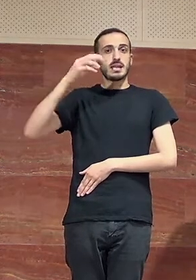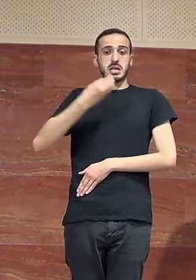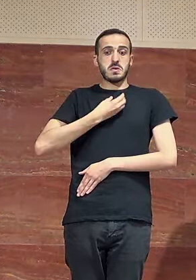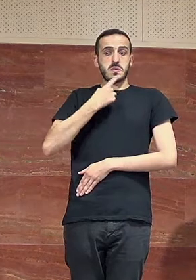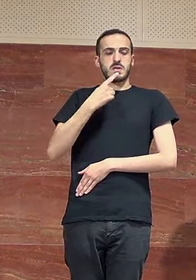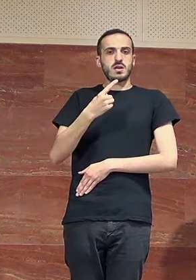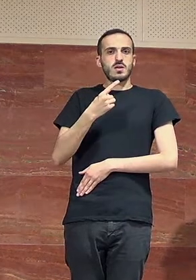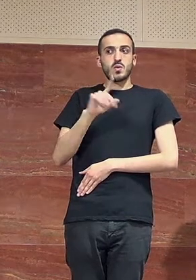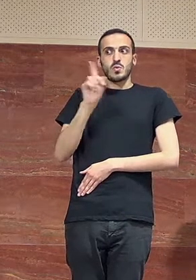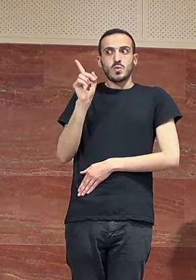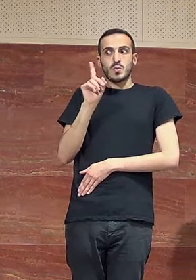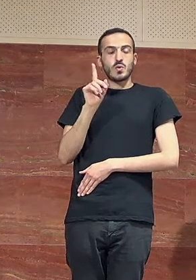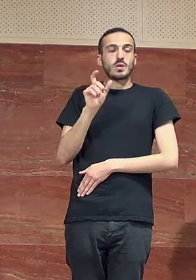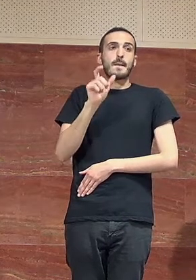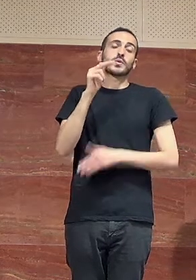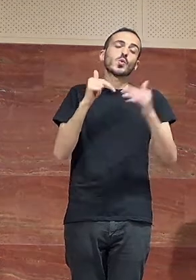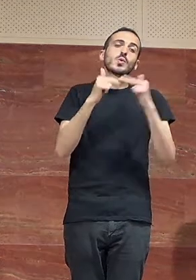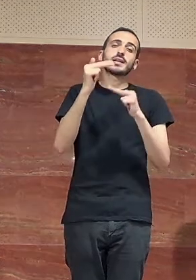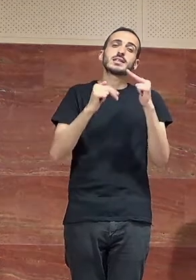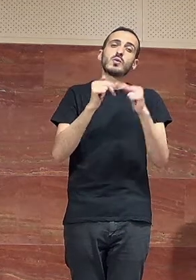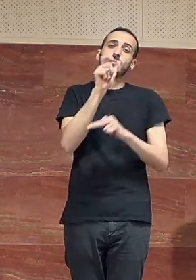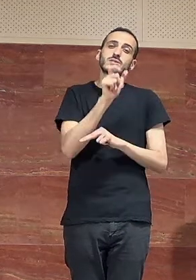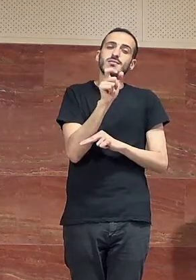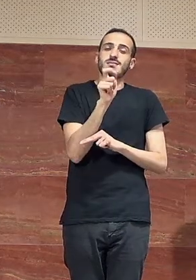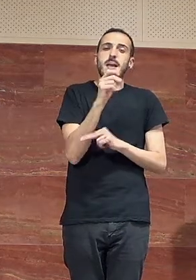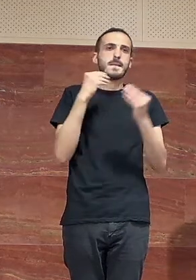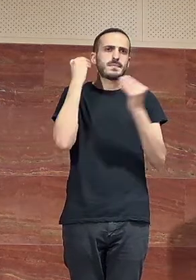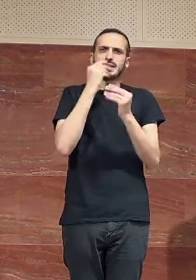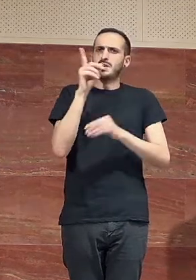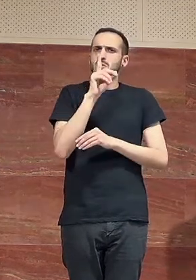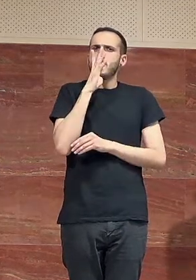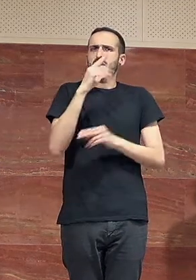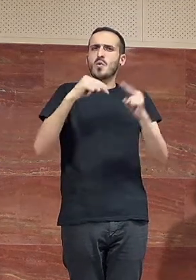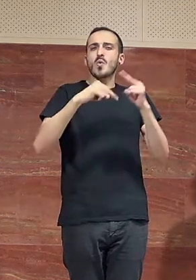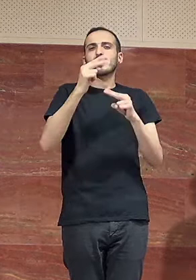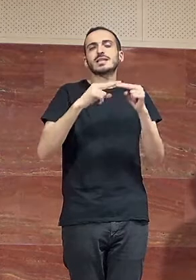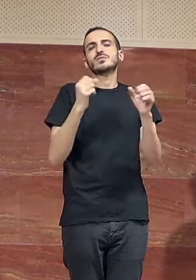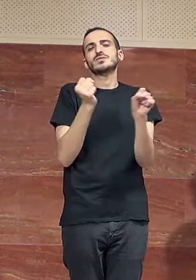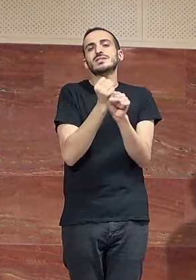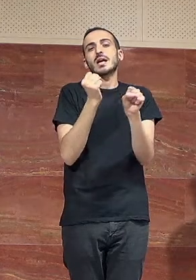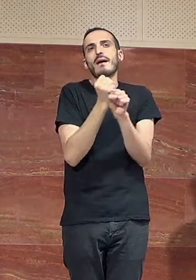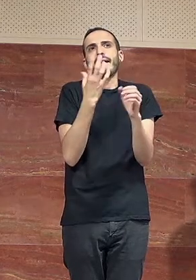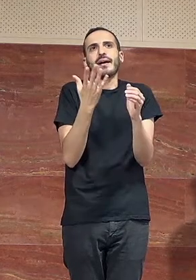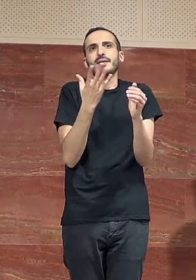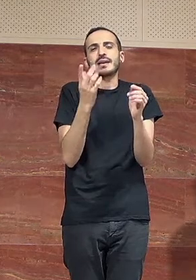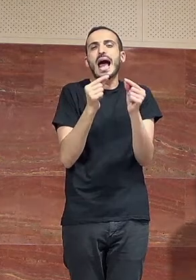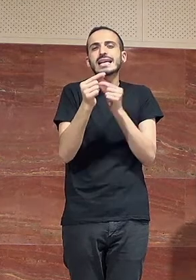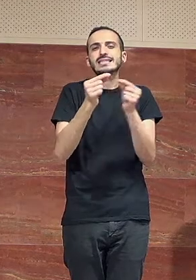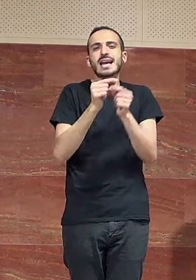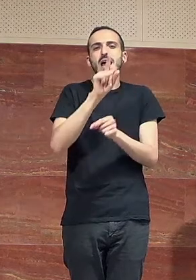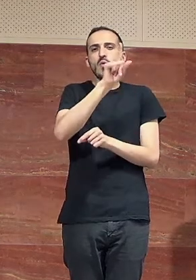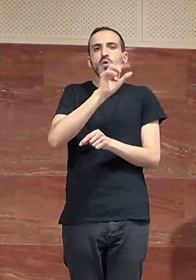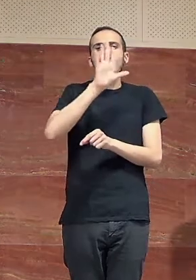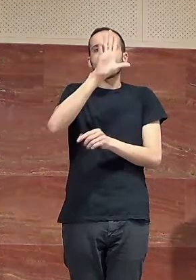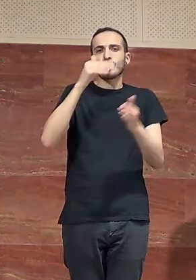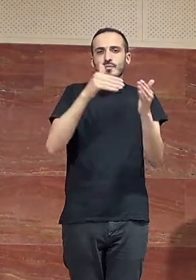cosas no las tiene que pensar el urbanismo, ¿no? El urbanismo trabaja a escala 1:5.000 o 1:10.000, ¿no?